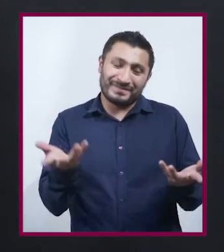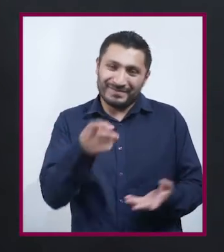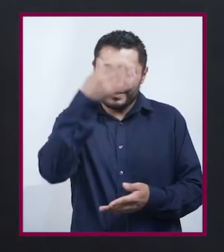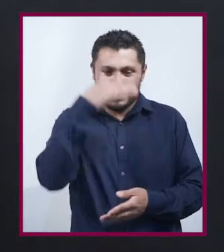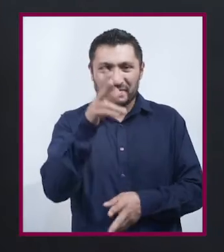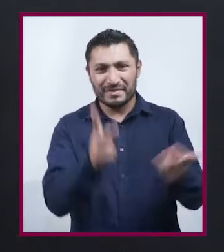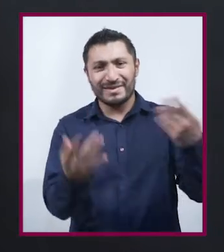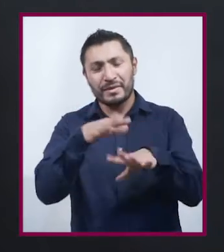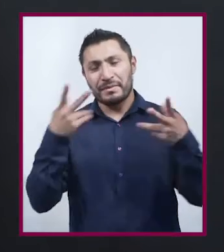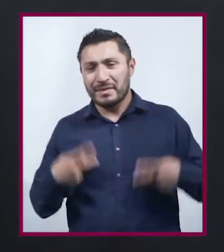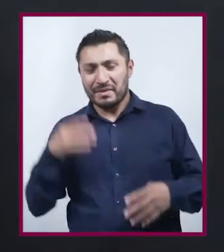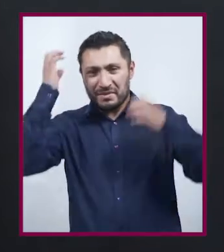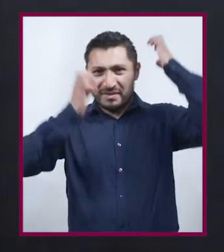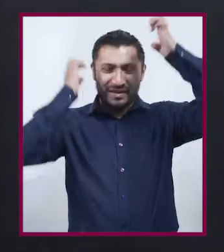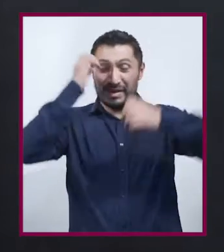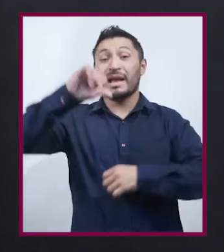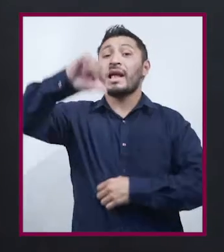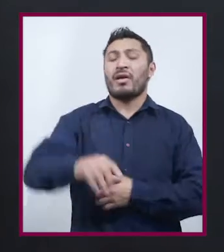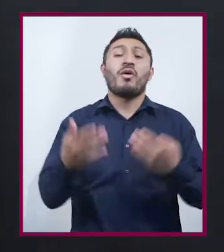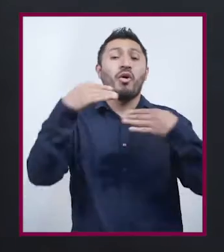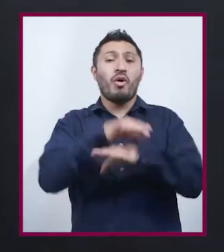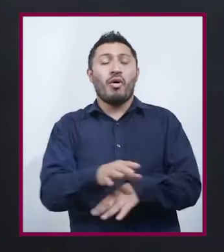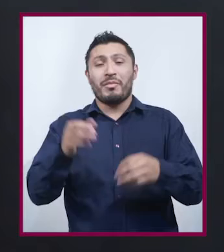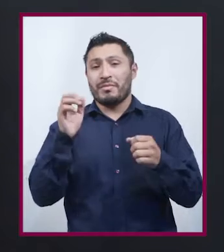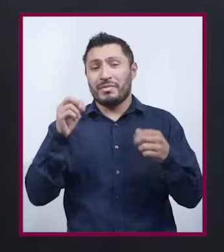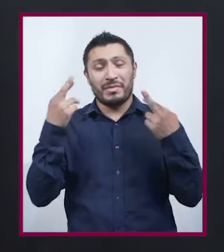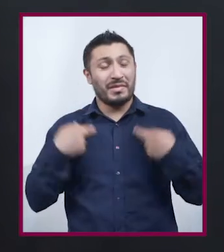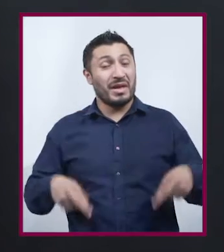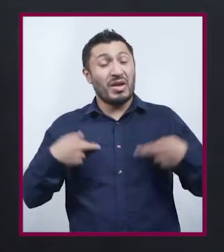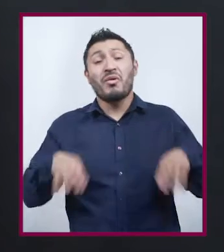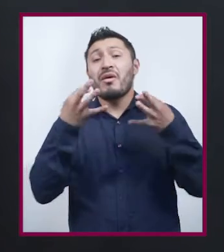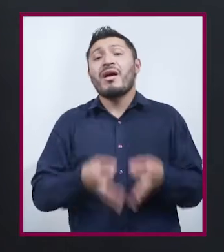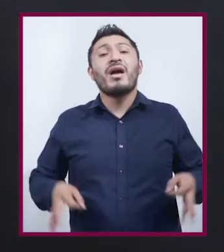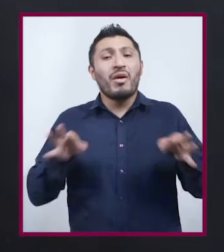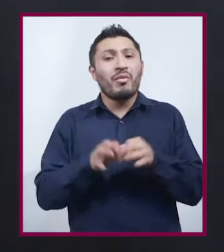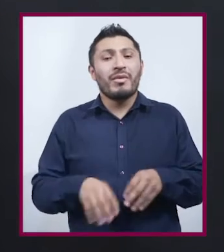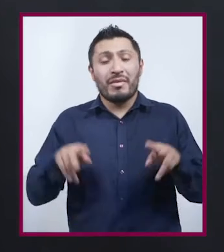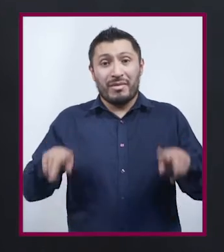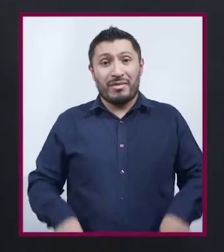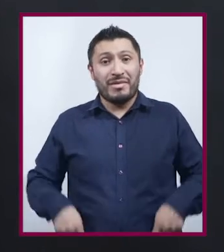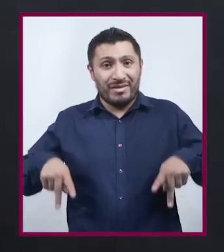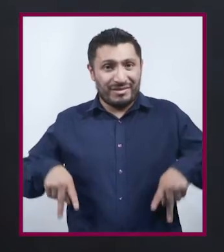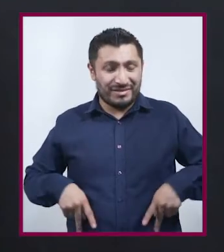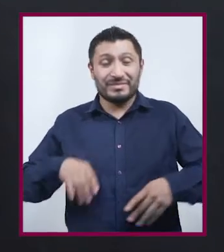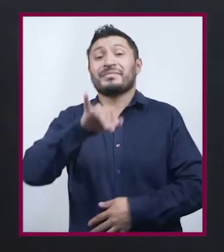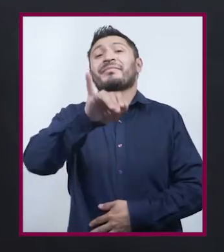de personas, eventos y en este caso de una prenda de vestir muy importante, el